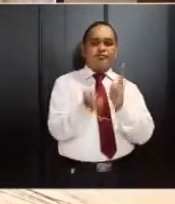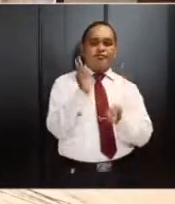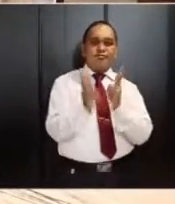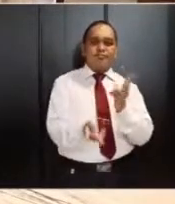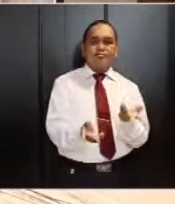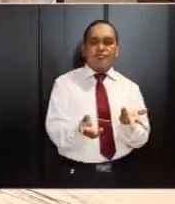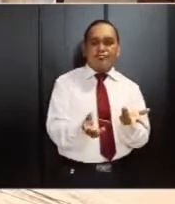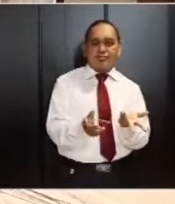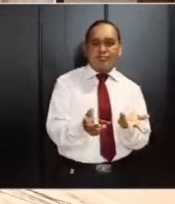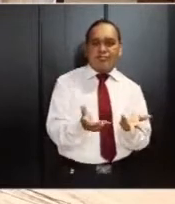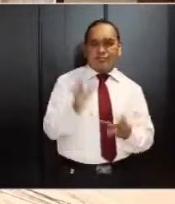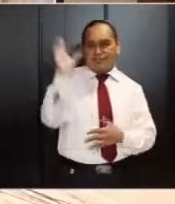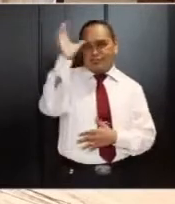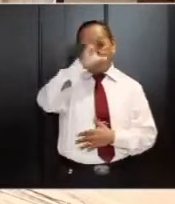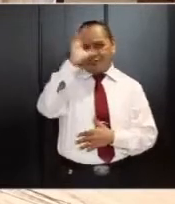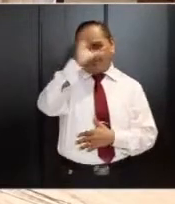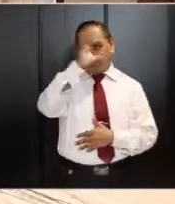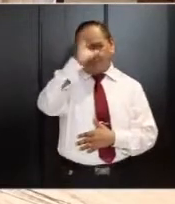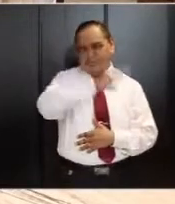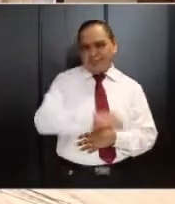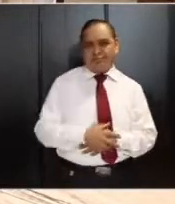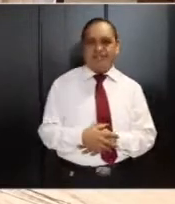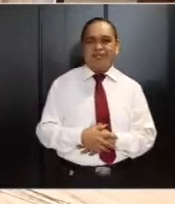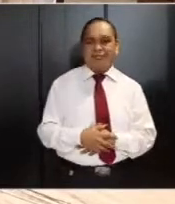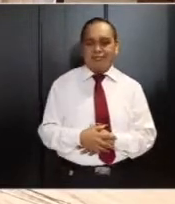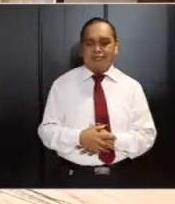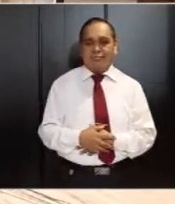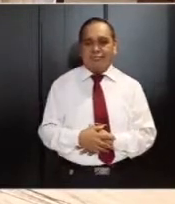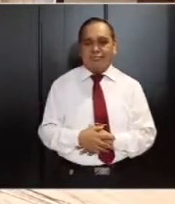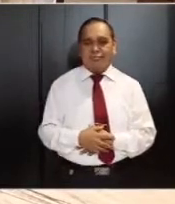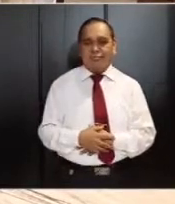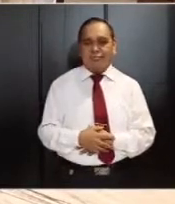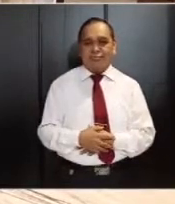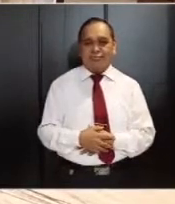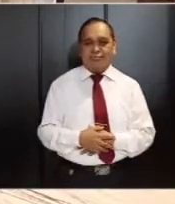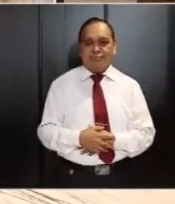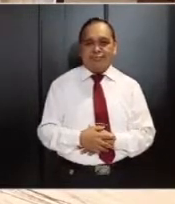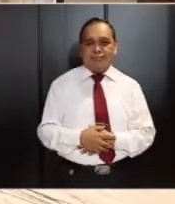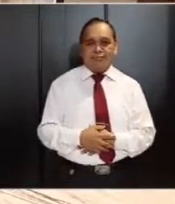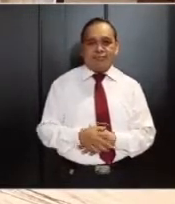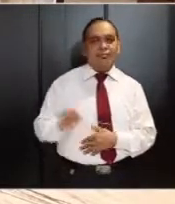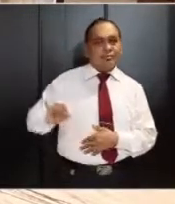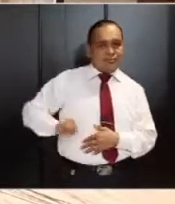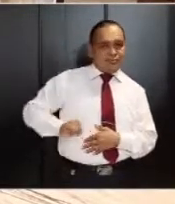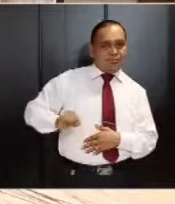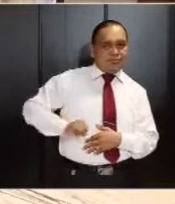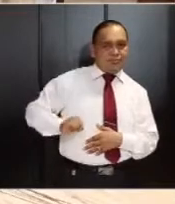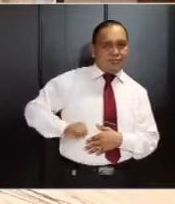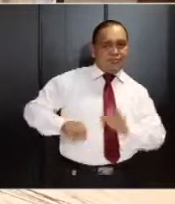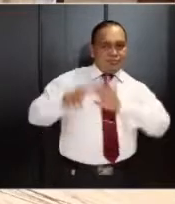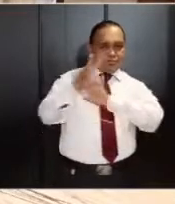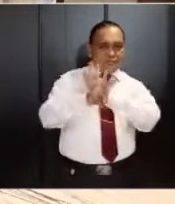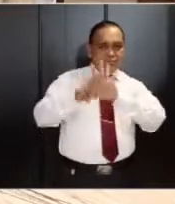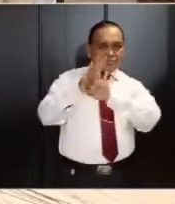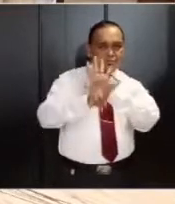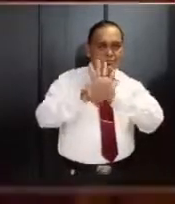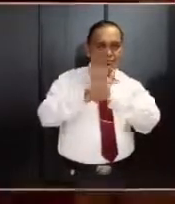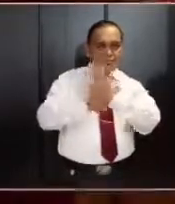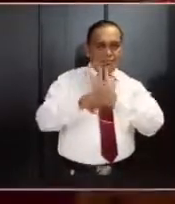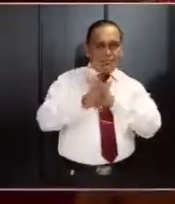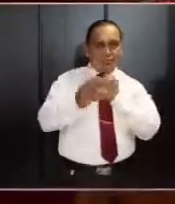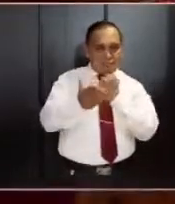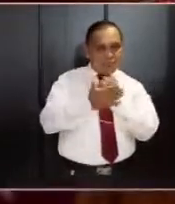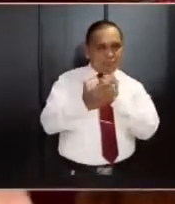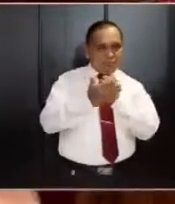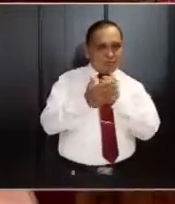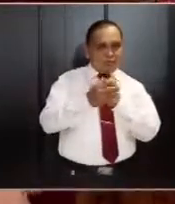parque fotovoltaico, La Pimienta, que pues está muy interesante, que nos traen un video, que ya pronto